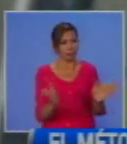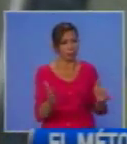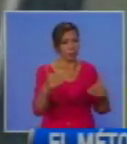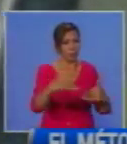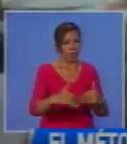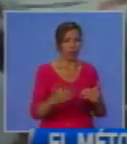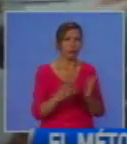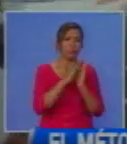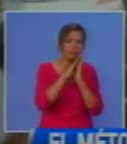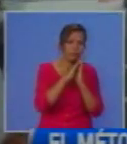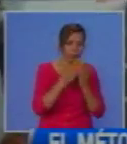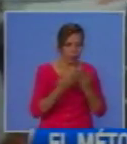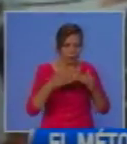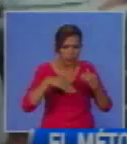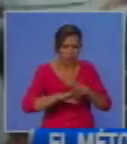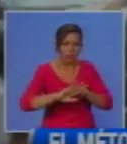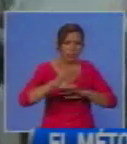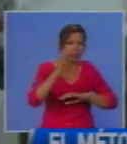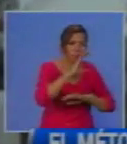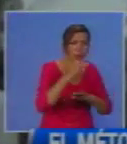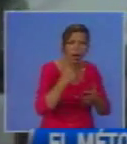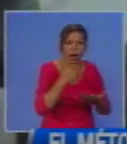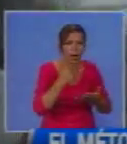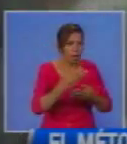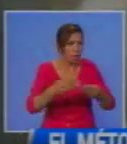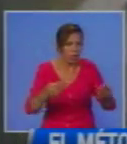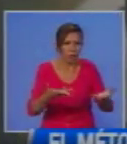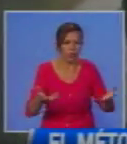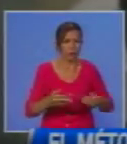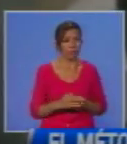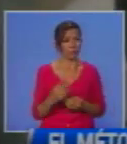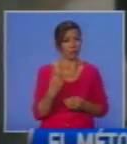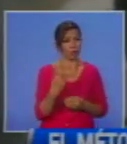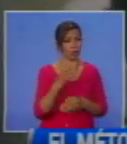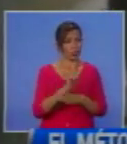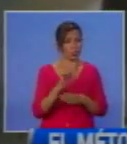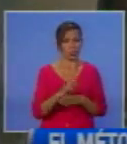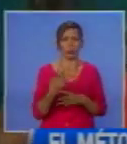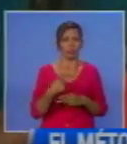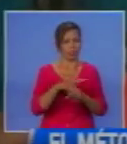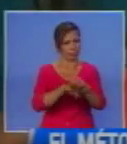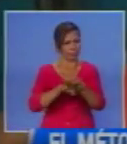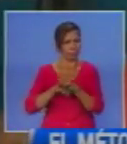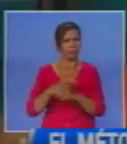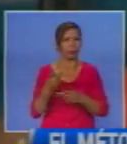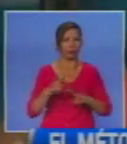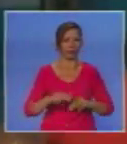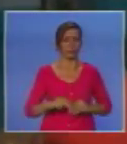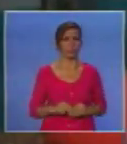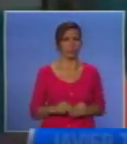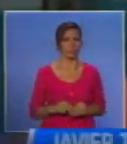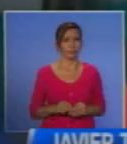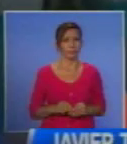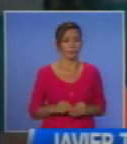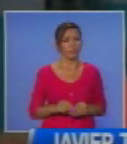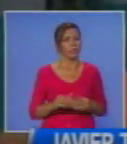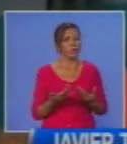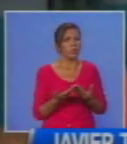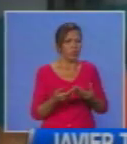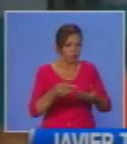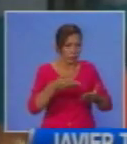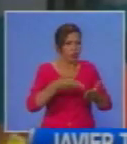de evidencias. Junto a él, dos ecuatorianos que colaboraban en este negocio también fueron detenidos. Documentación sobre todo a